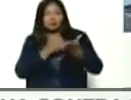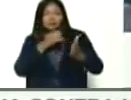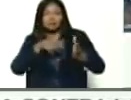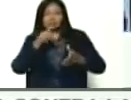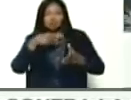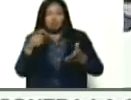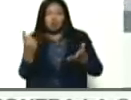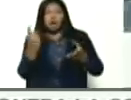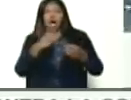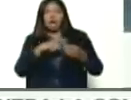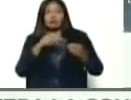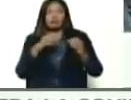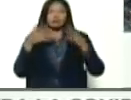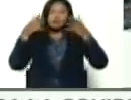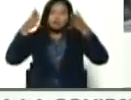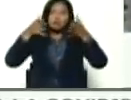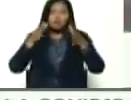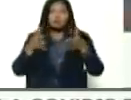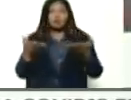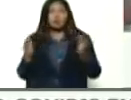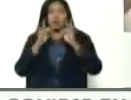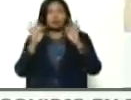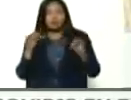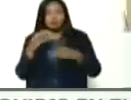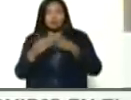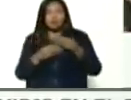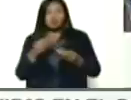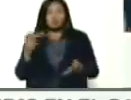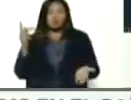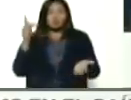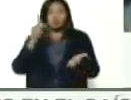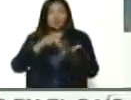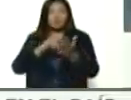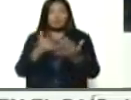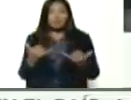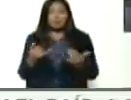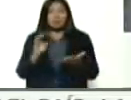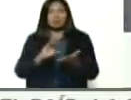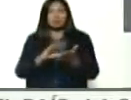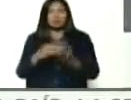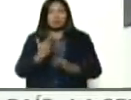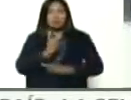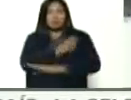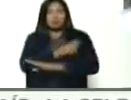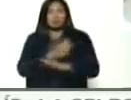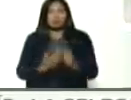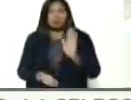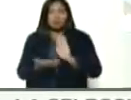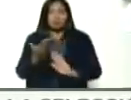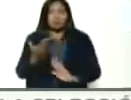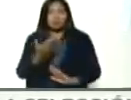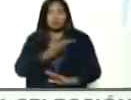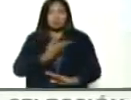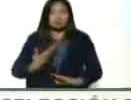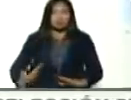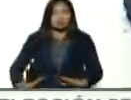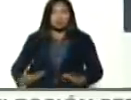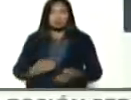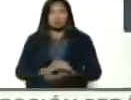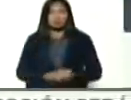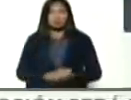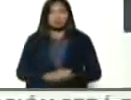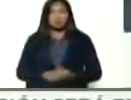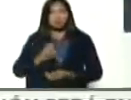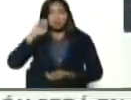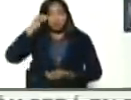no está se le orienta cuál es el mecanismo y cómo y el centro de vacunación es importante presidente recordarle a la gente